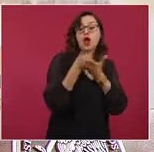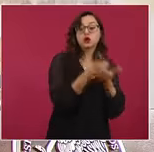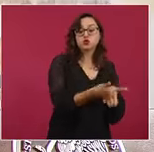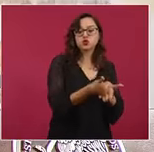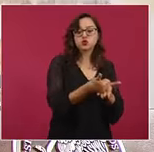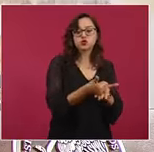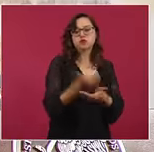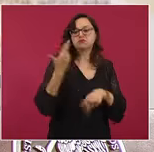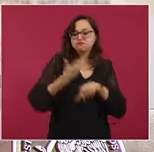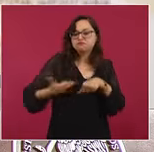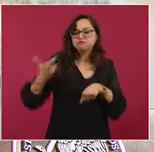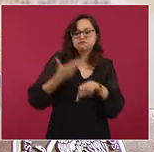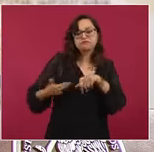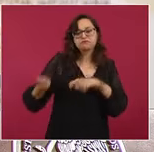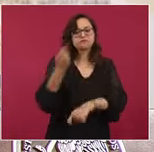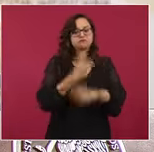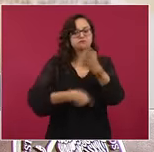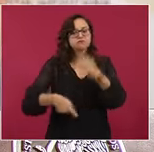para